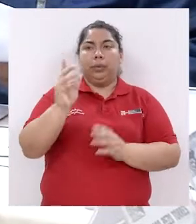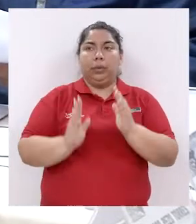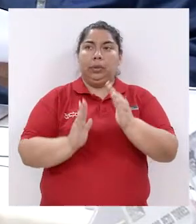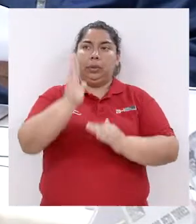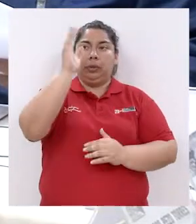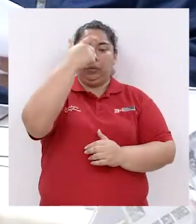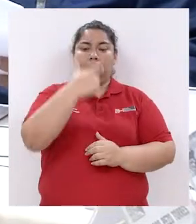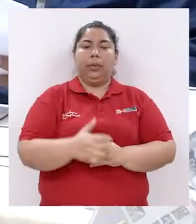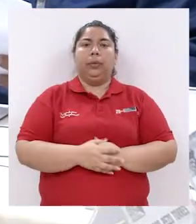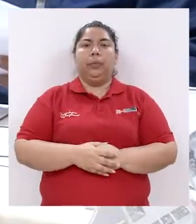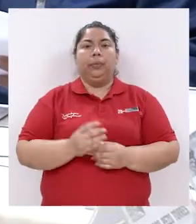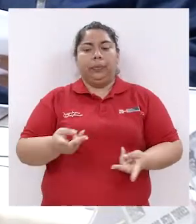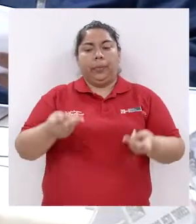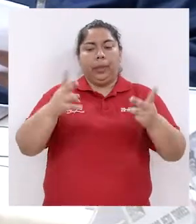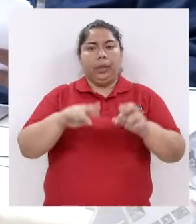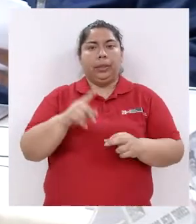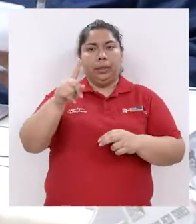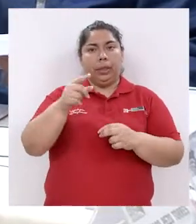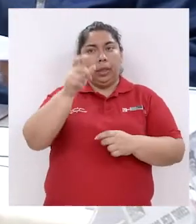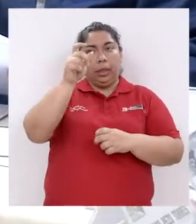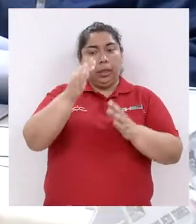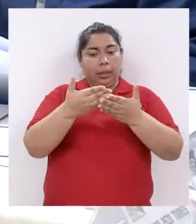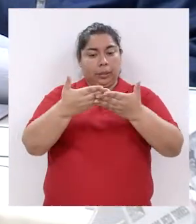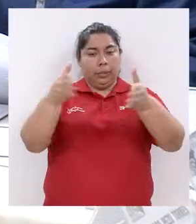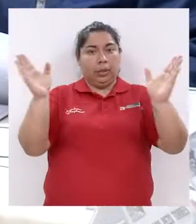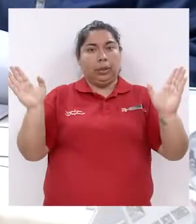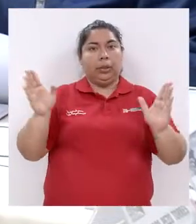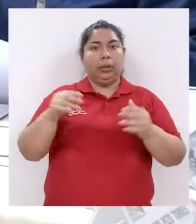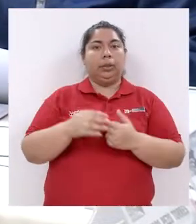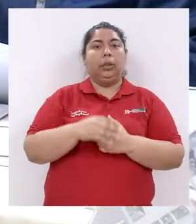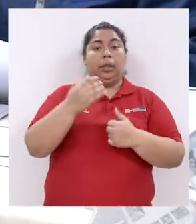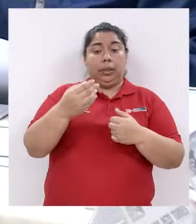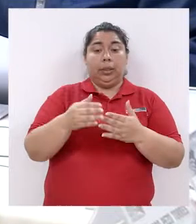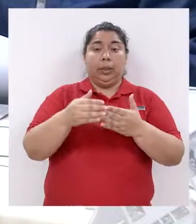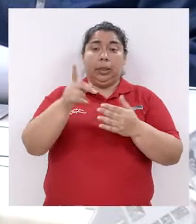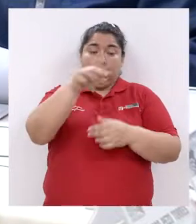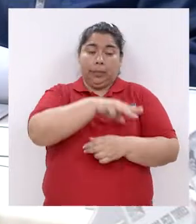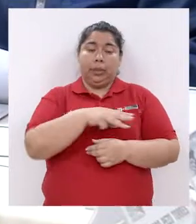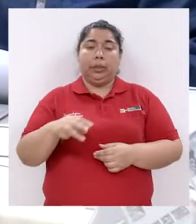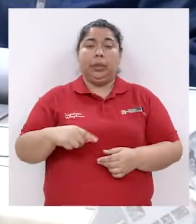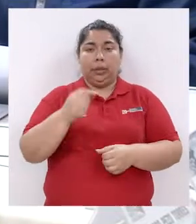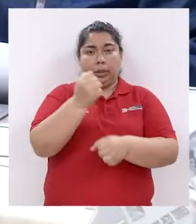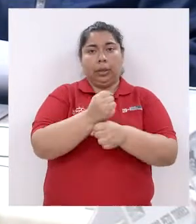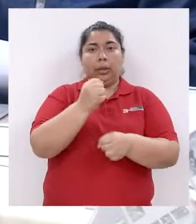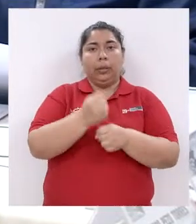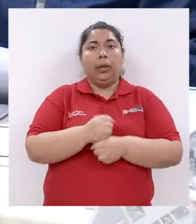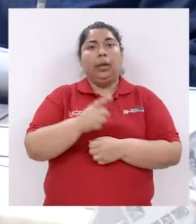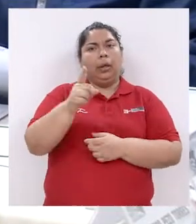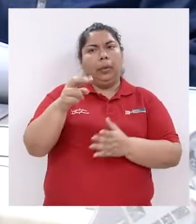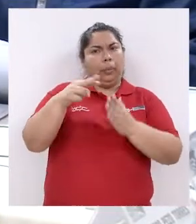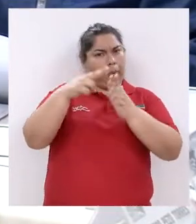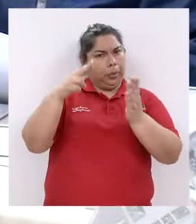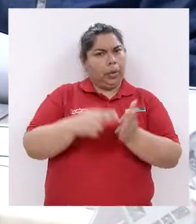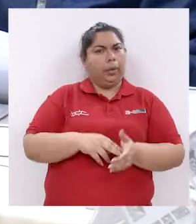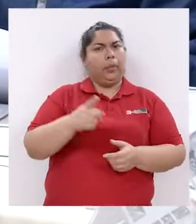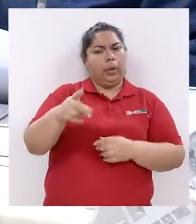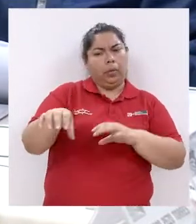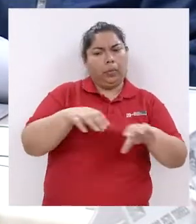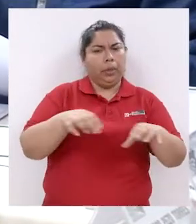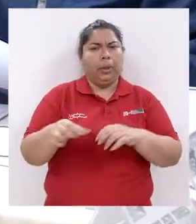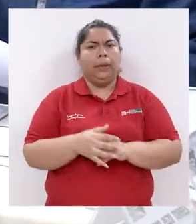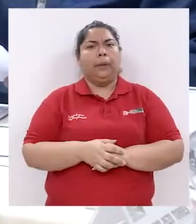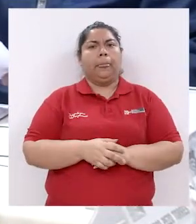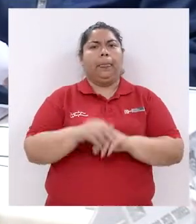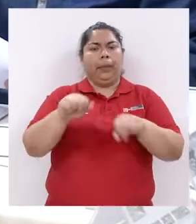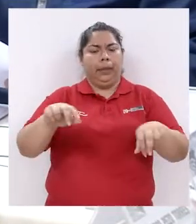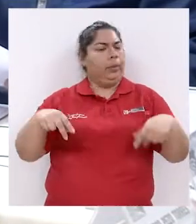humano. Entonces, las puertas abiertas desde nuestro ministerio para trabajar la parte programática, la parte